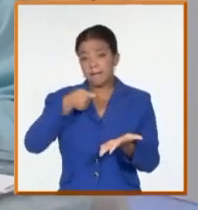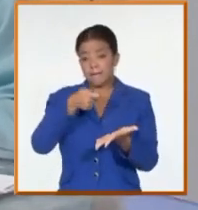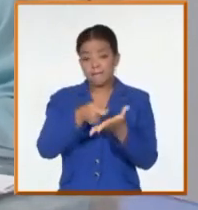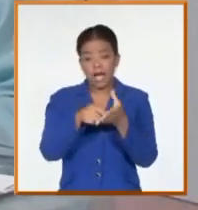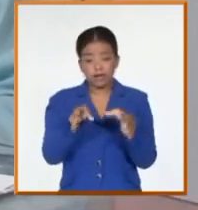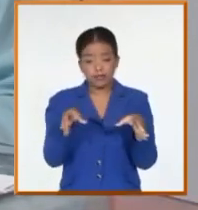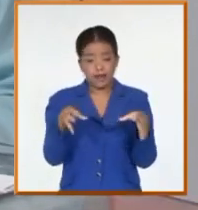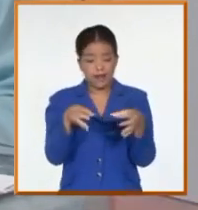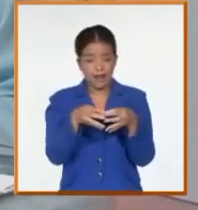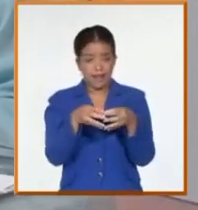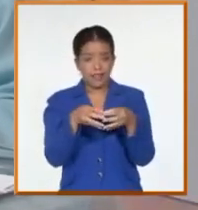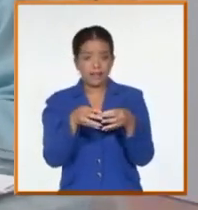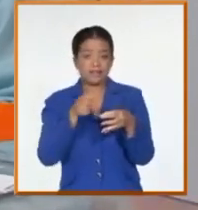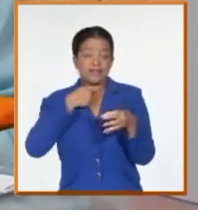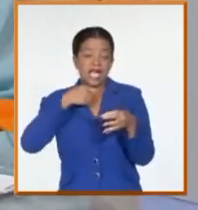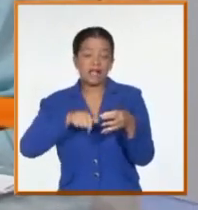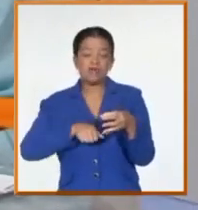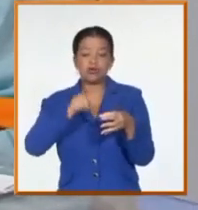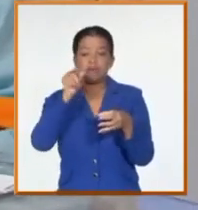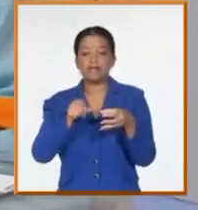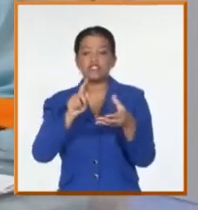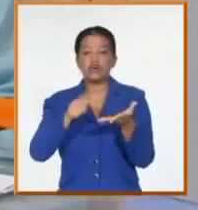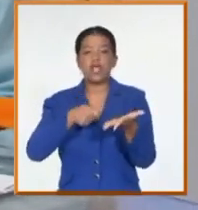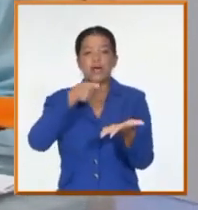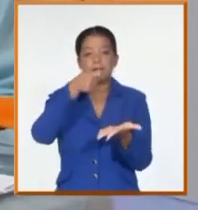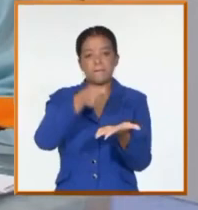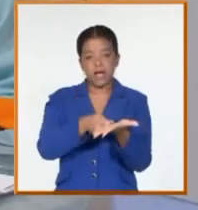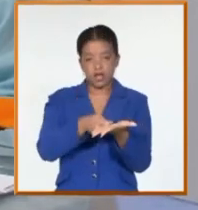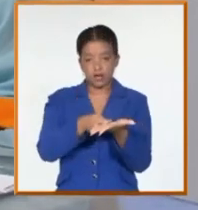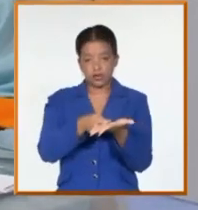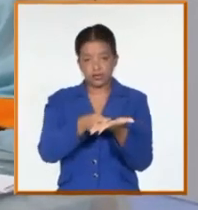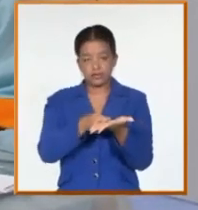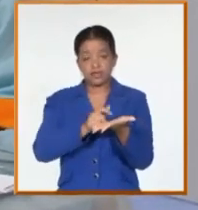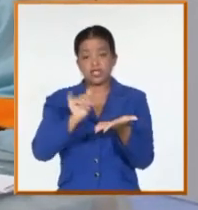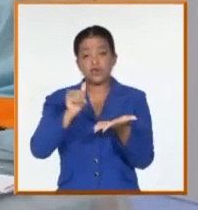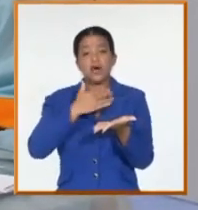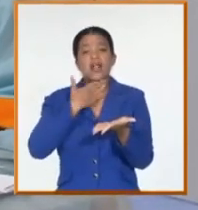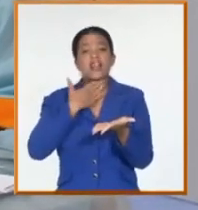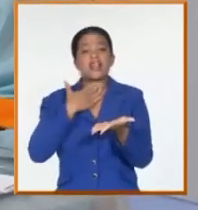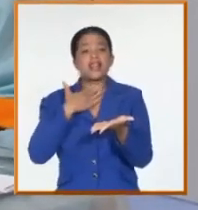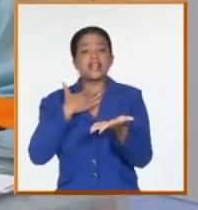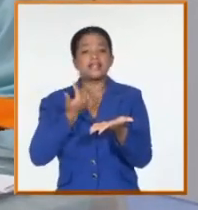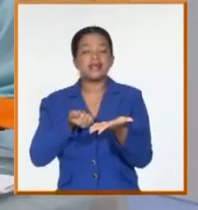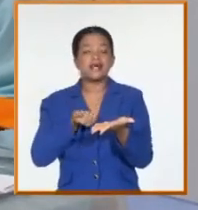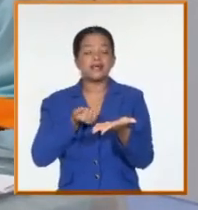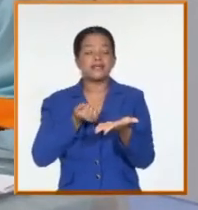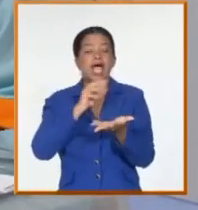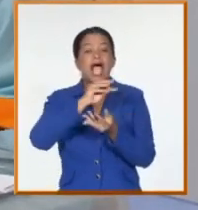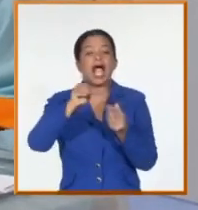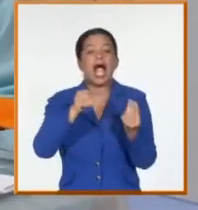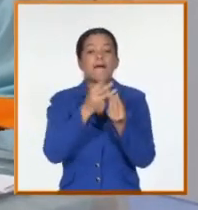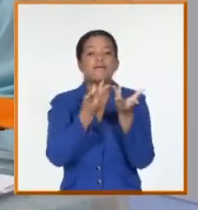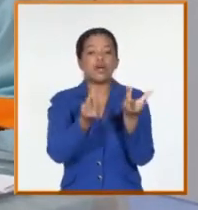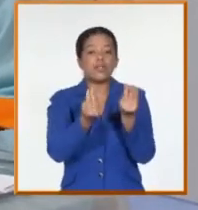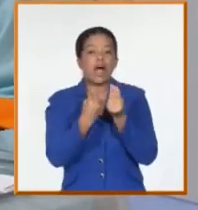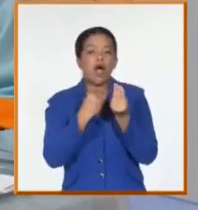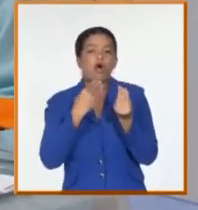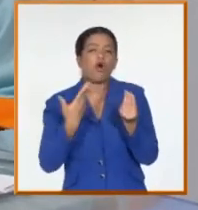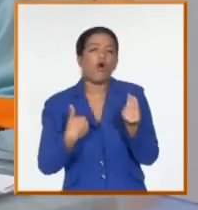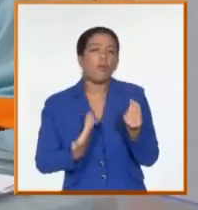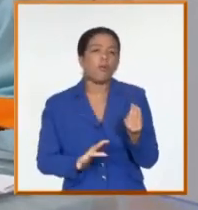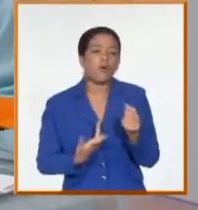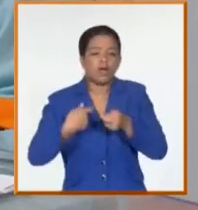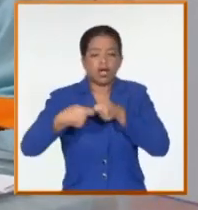estamos hablando de que ese cliente paga y también quiere que se bonifica a partir del uso de ese pago electrónico pero